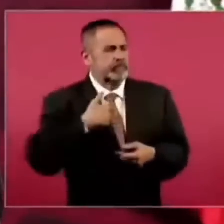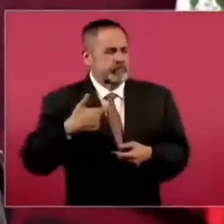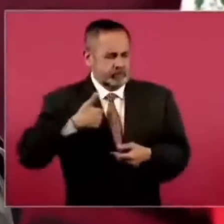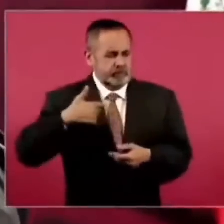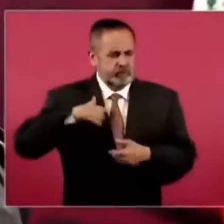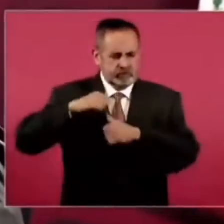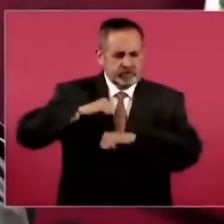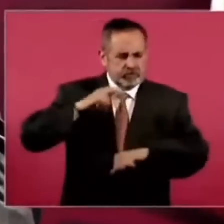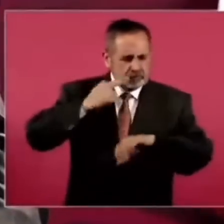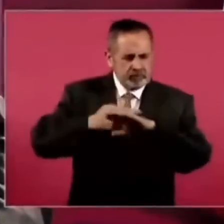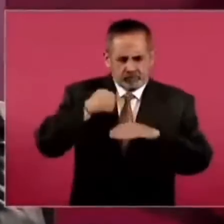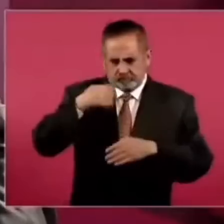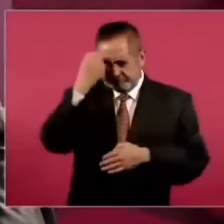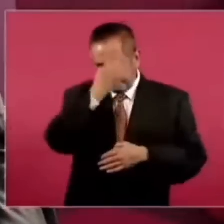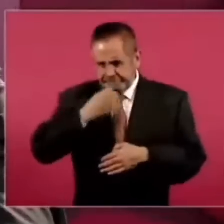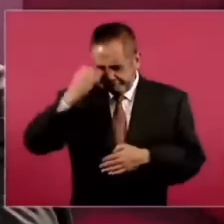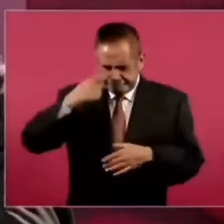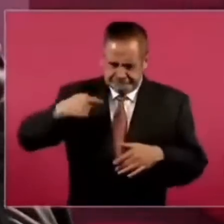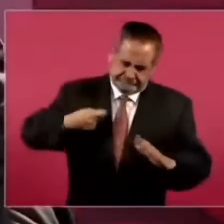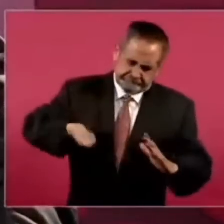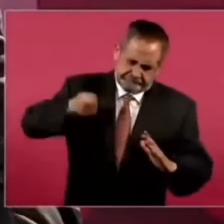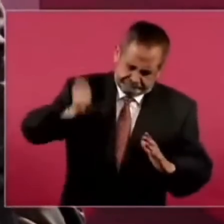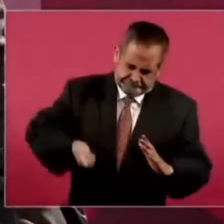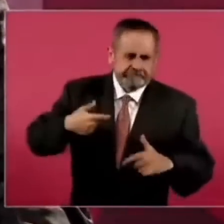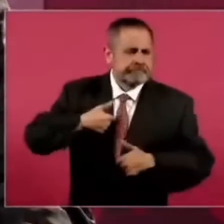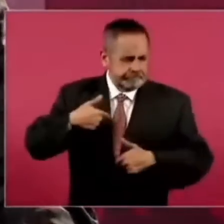solicita que le entreguen a él